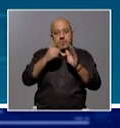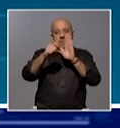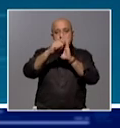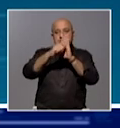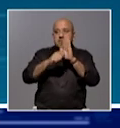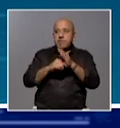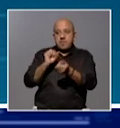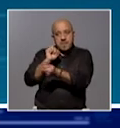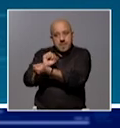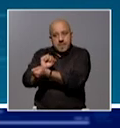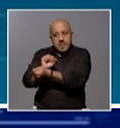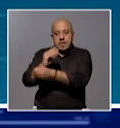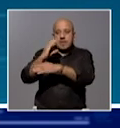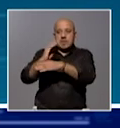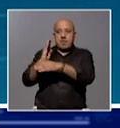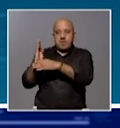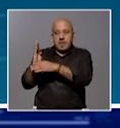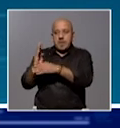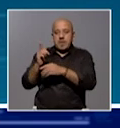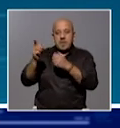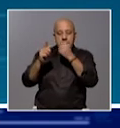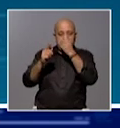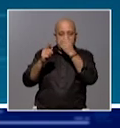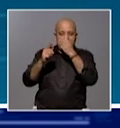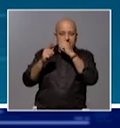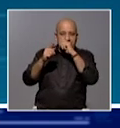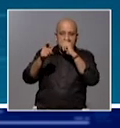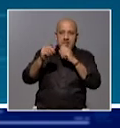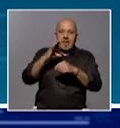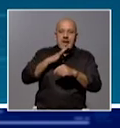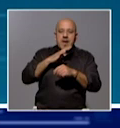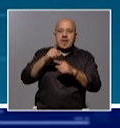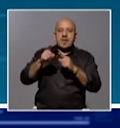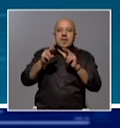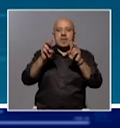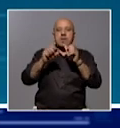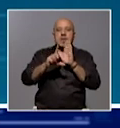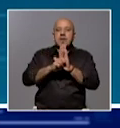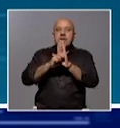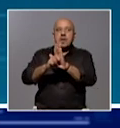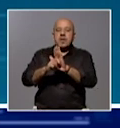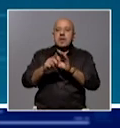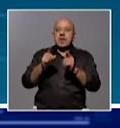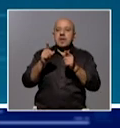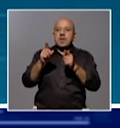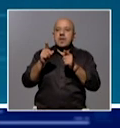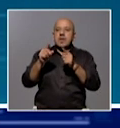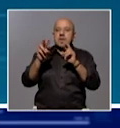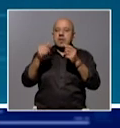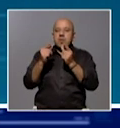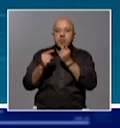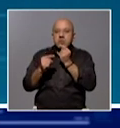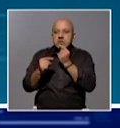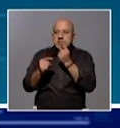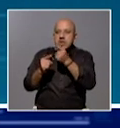penales normas del proceso del código del proceso penal está la legislación sobre el ejercicio de la policía